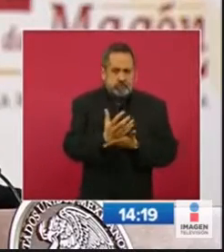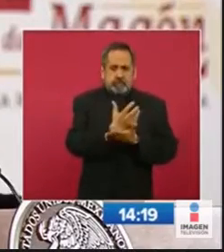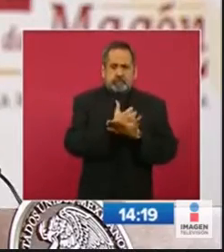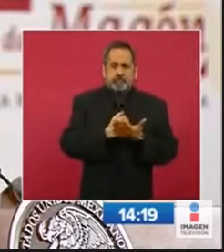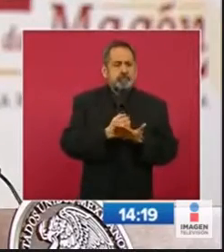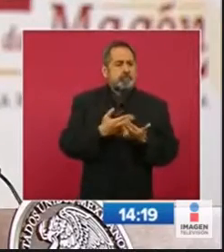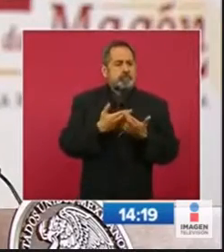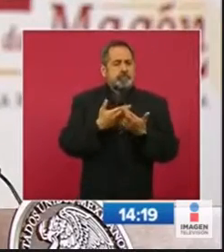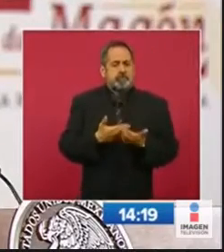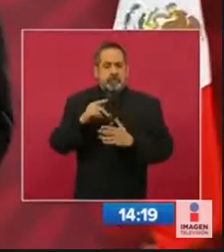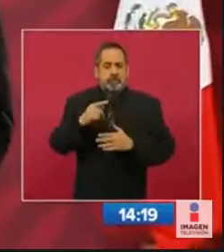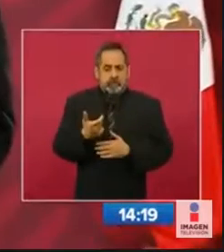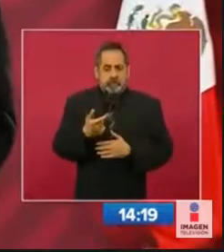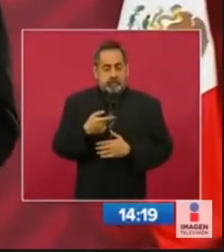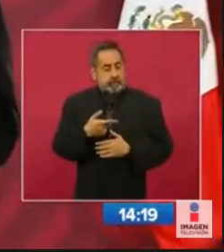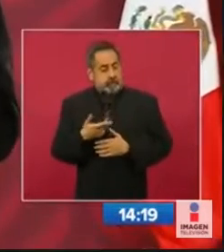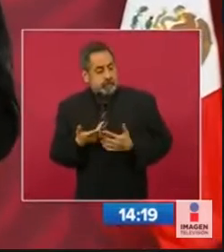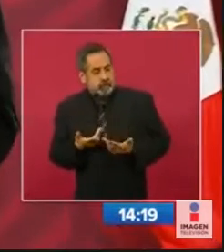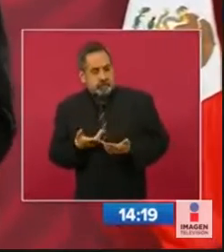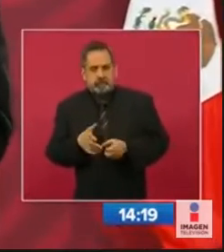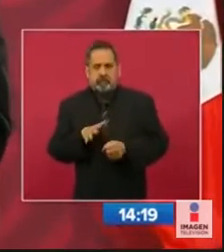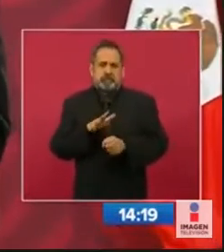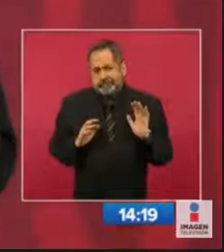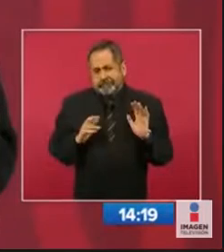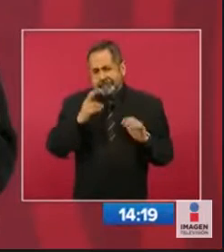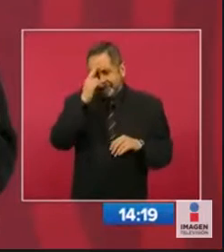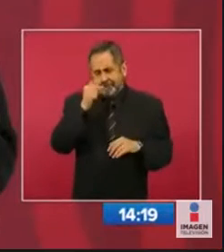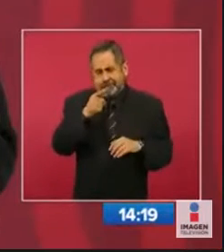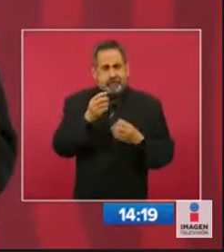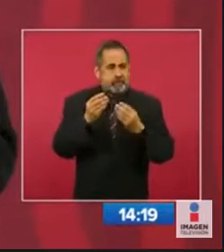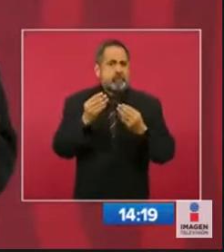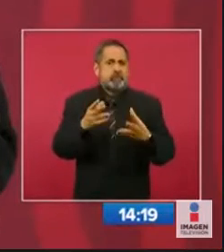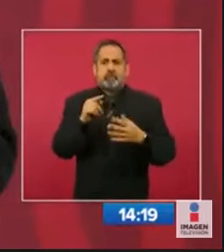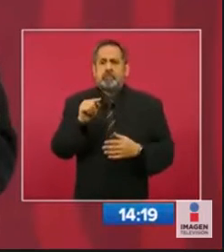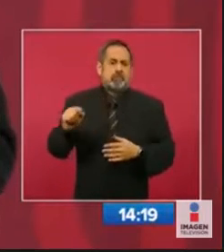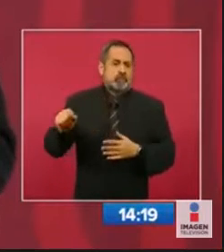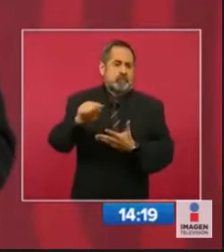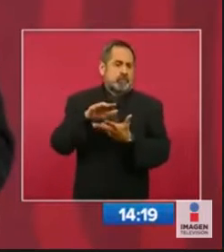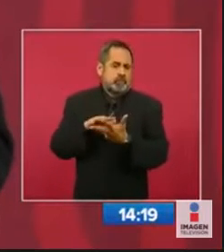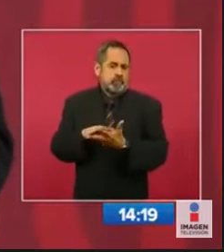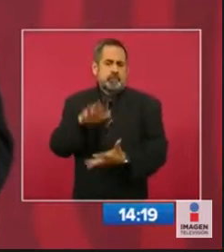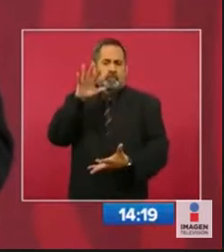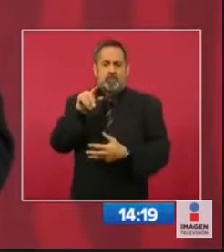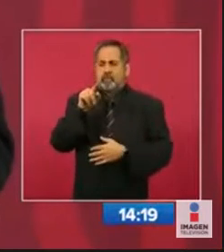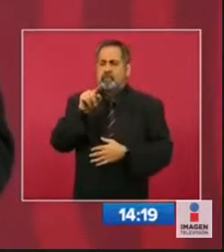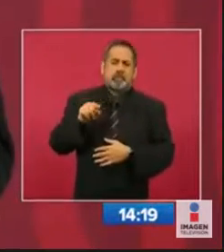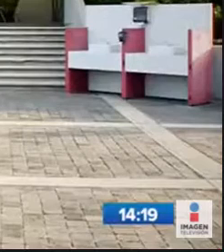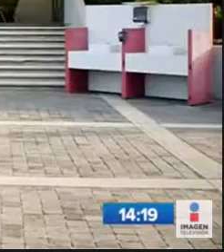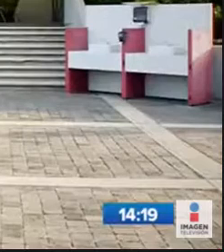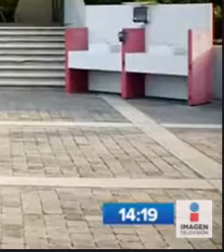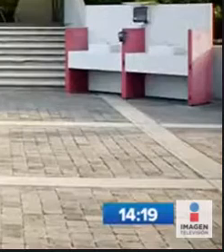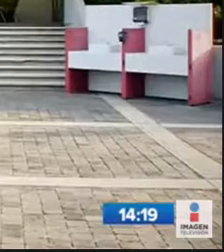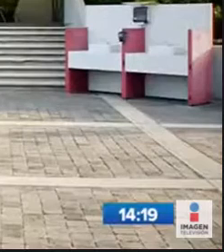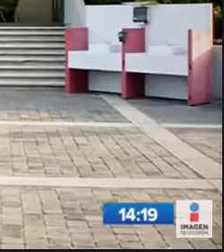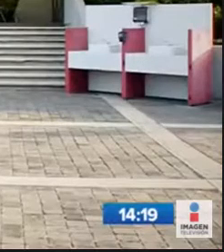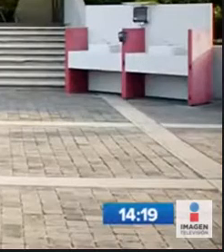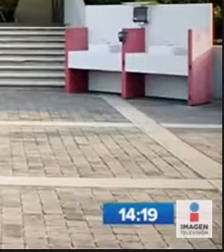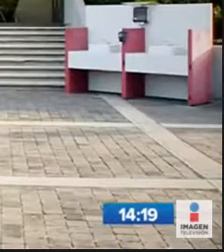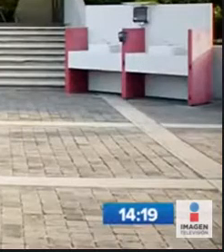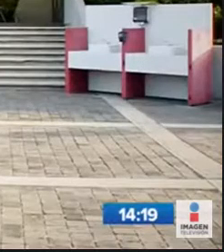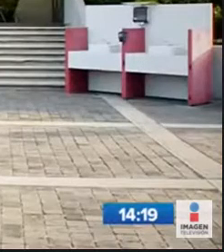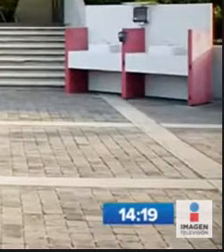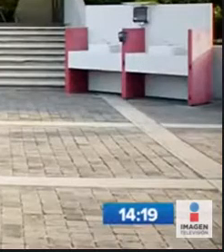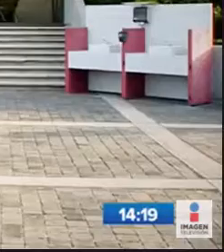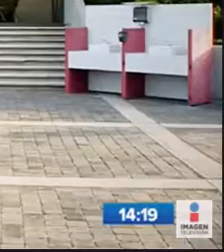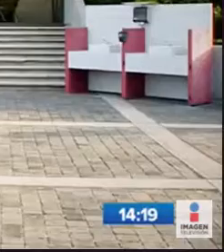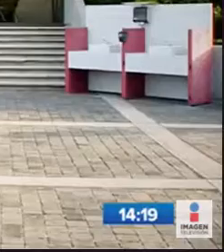como un documento que carecía como de ningún sustento jurídico y pues era, a